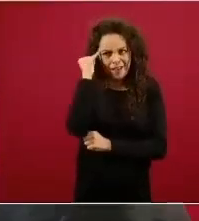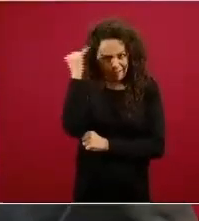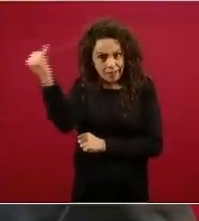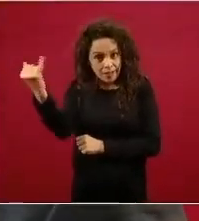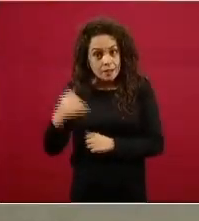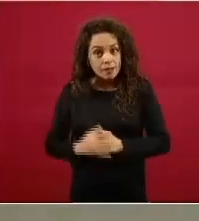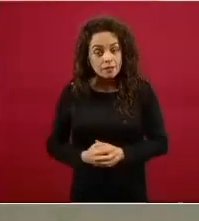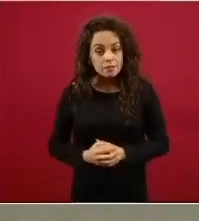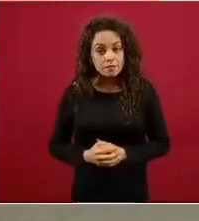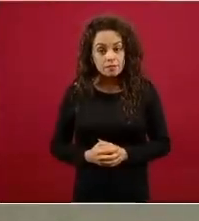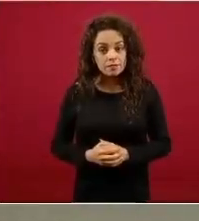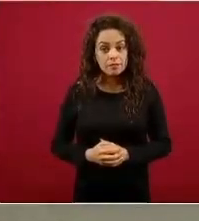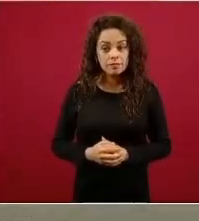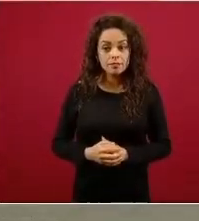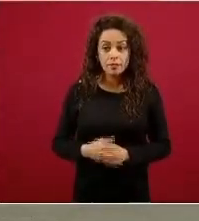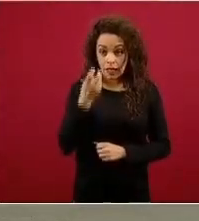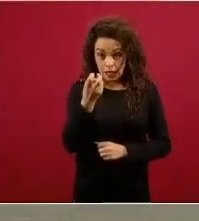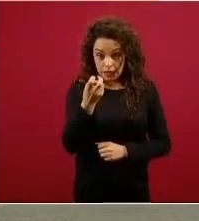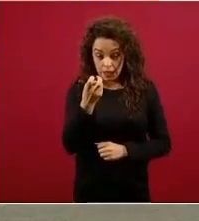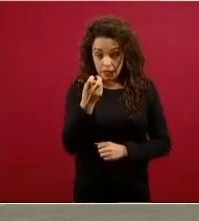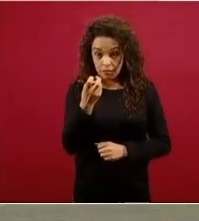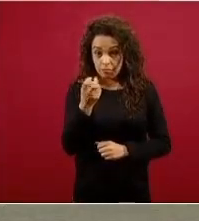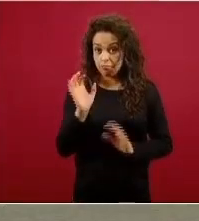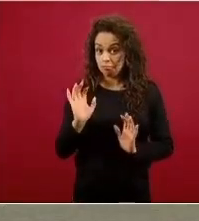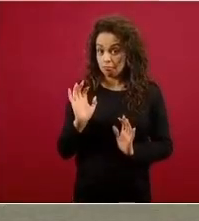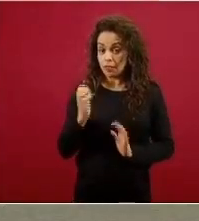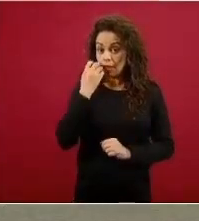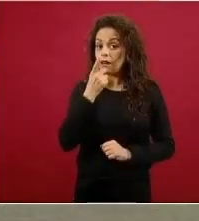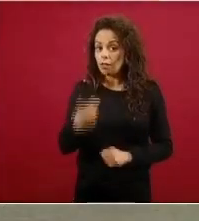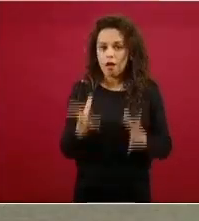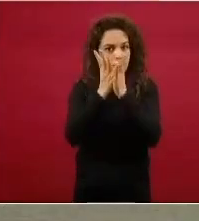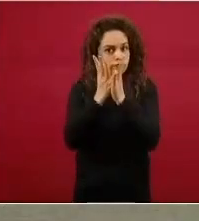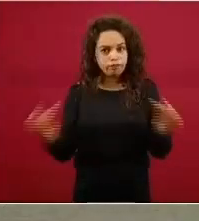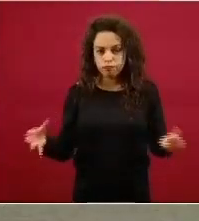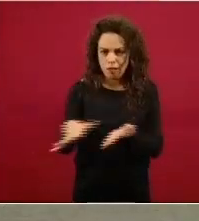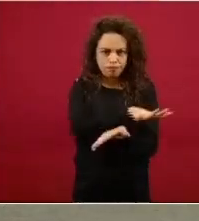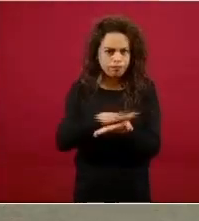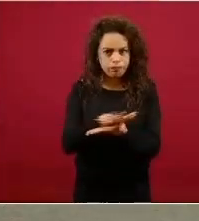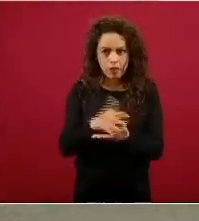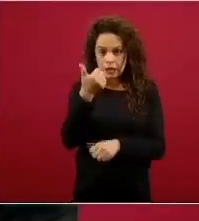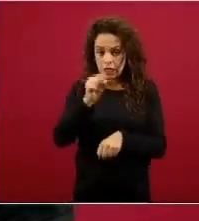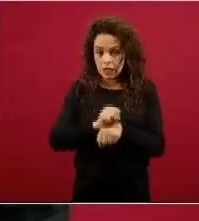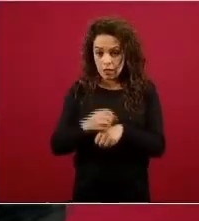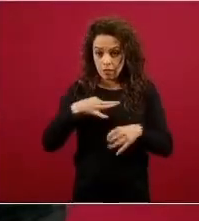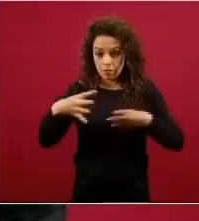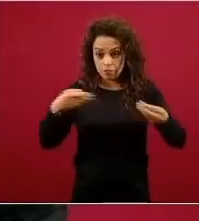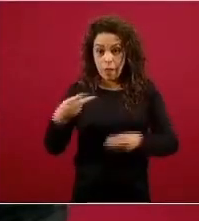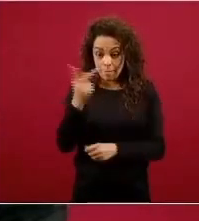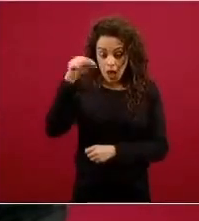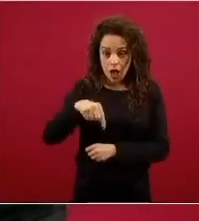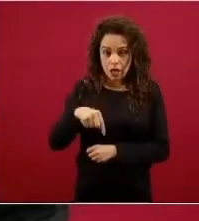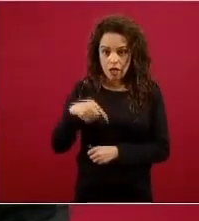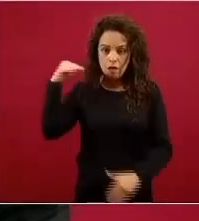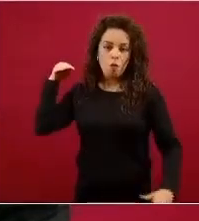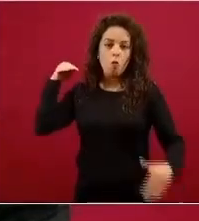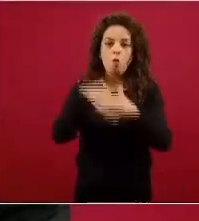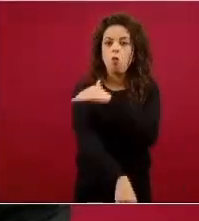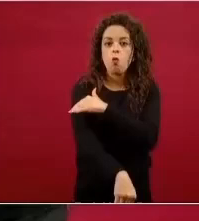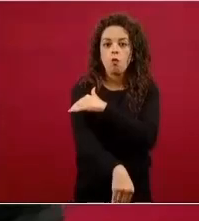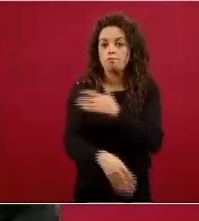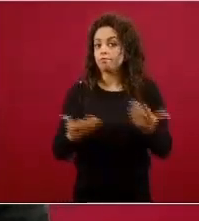Entonces, eso sería lo que teóricamente aquí extiende la epidemia en 6 semanas, pero acá, pues es un colapso. Es un